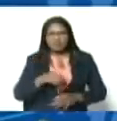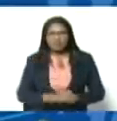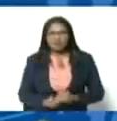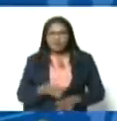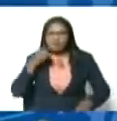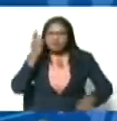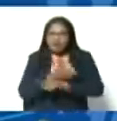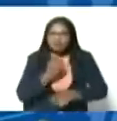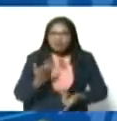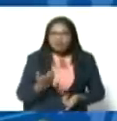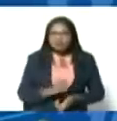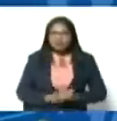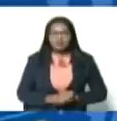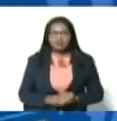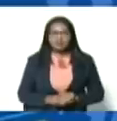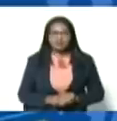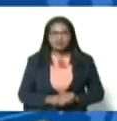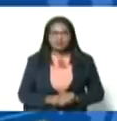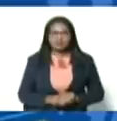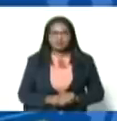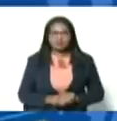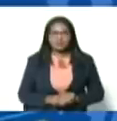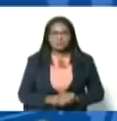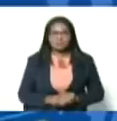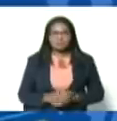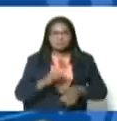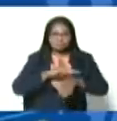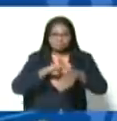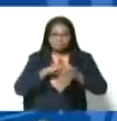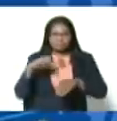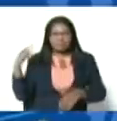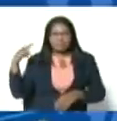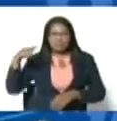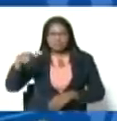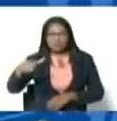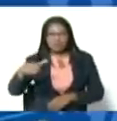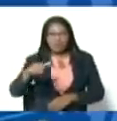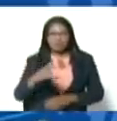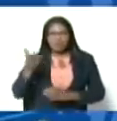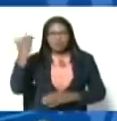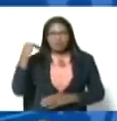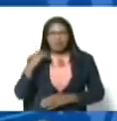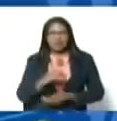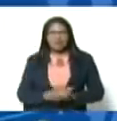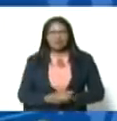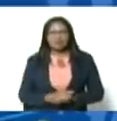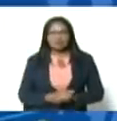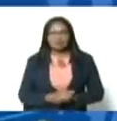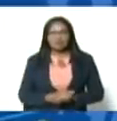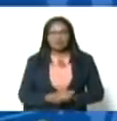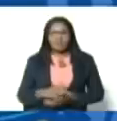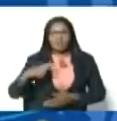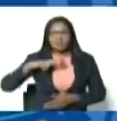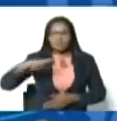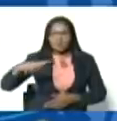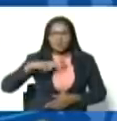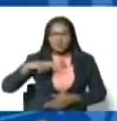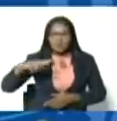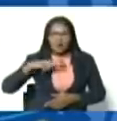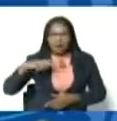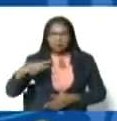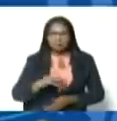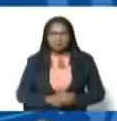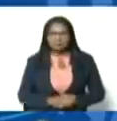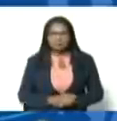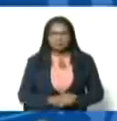Obrigado. Hipólito Abreu, de Madeira. De Madeira para el